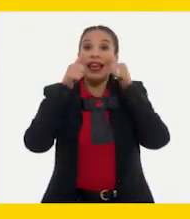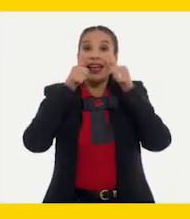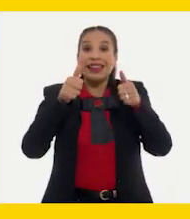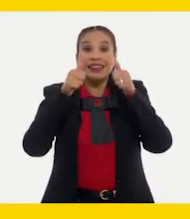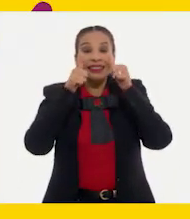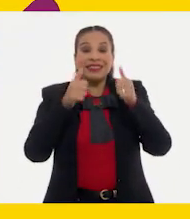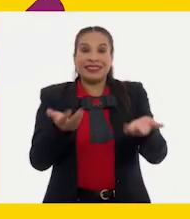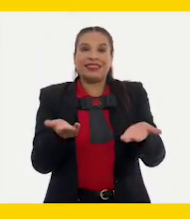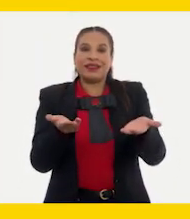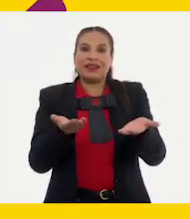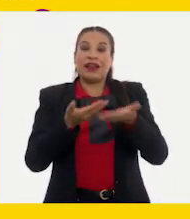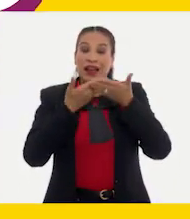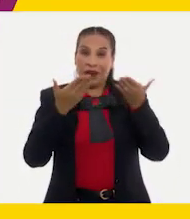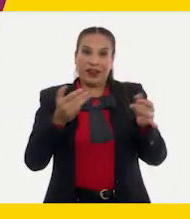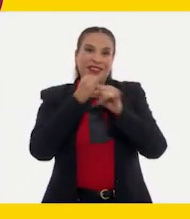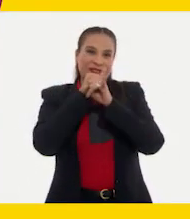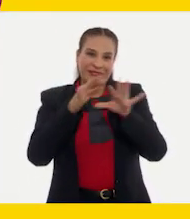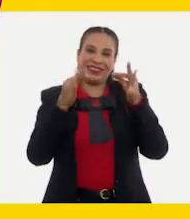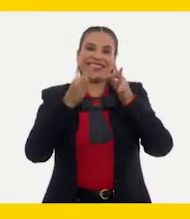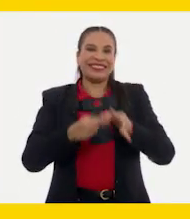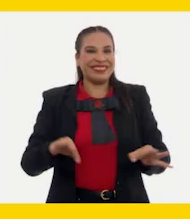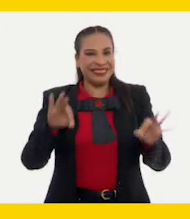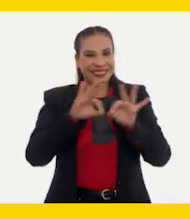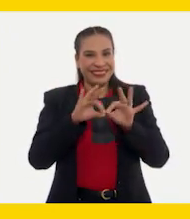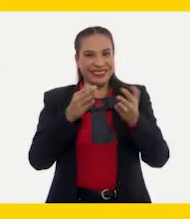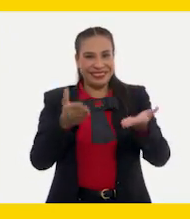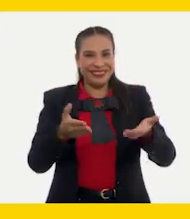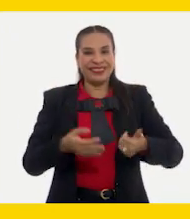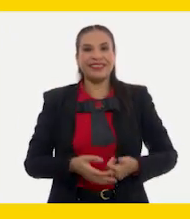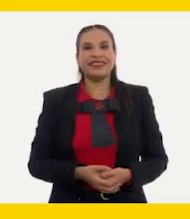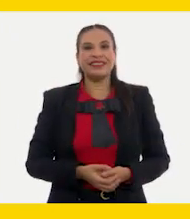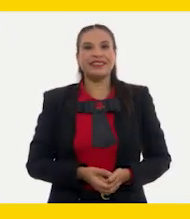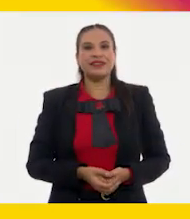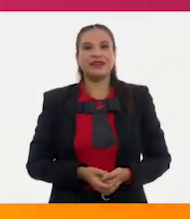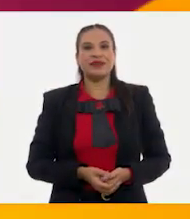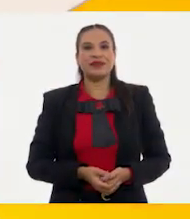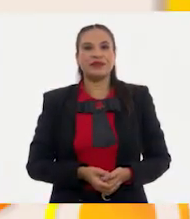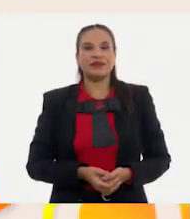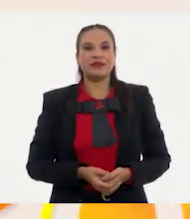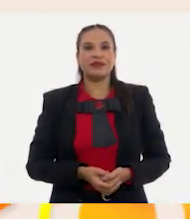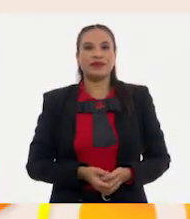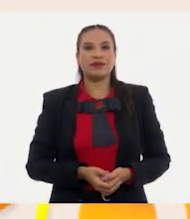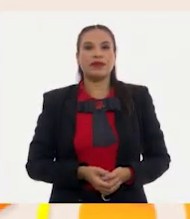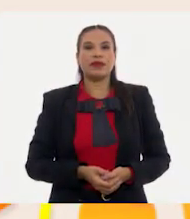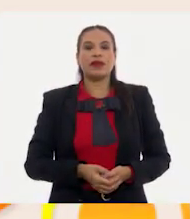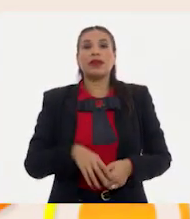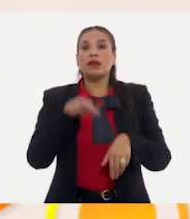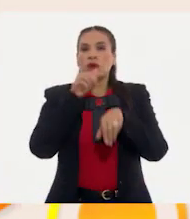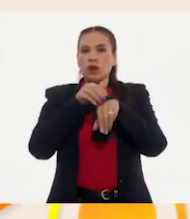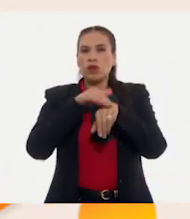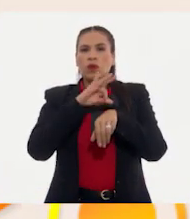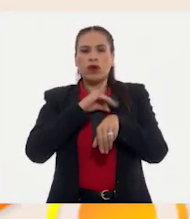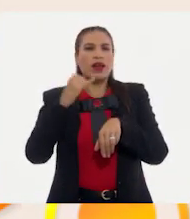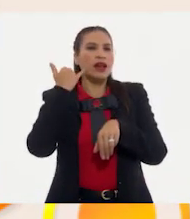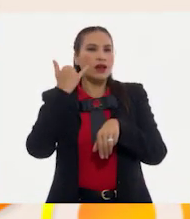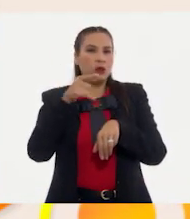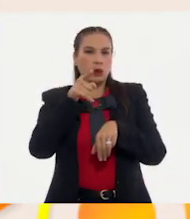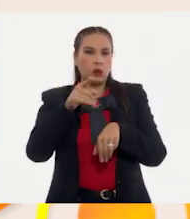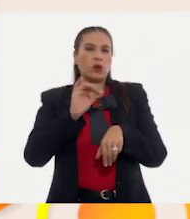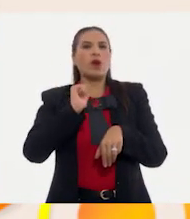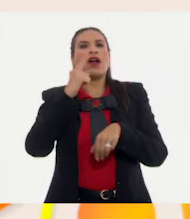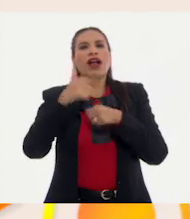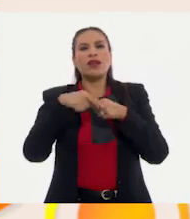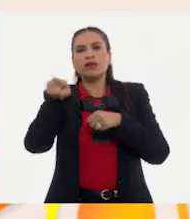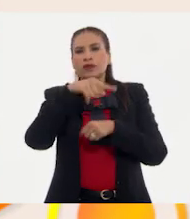¡Atención! ¡Atención! A continuación, información importante. A este número puedes llamar cuando tú o